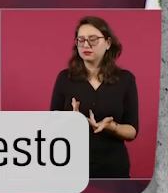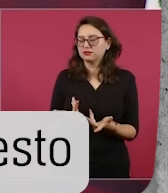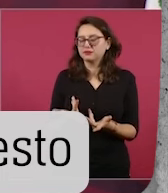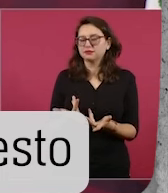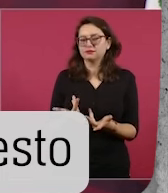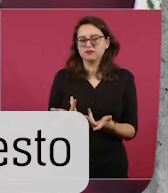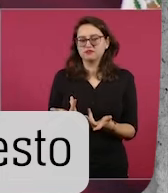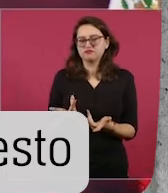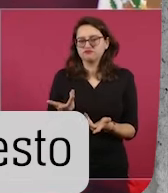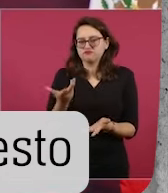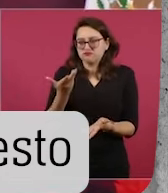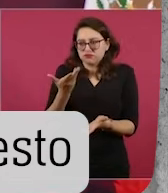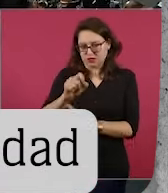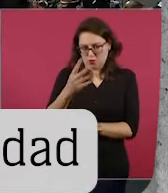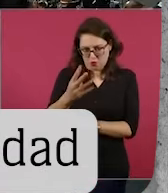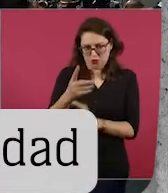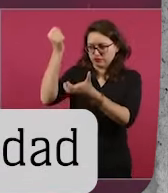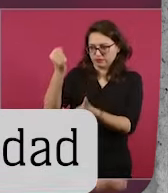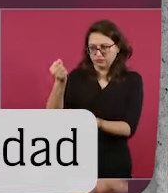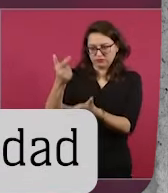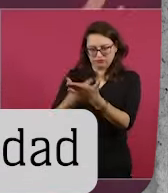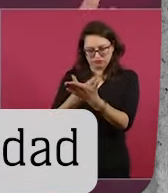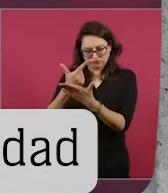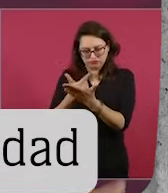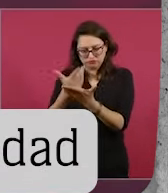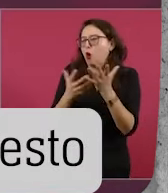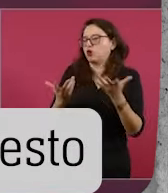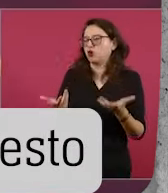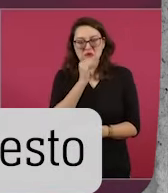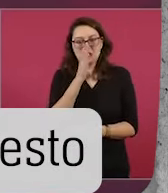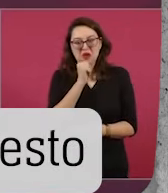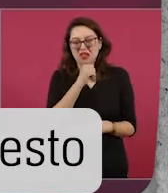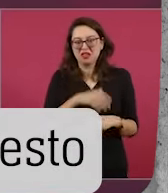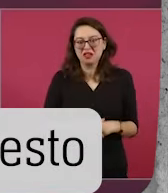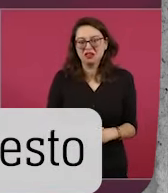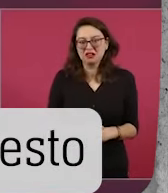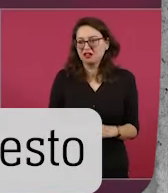podían presentar un presupuesto con un plan de austeridad. Sí,